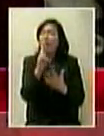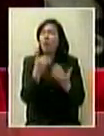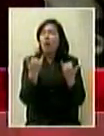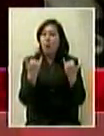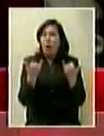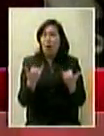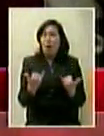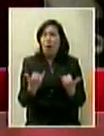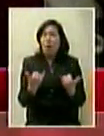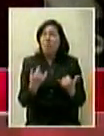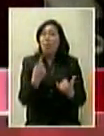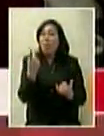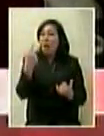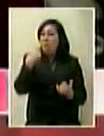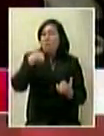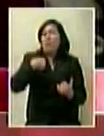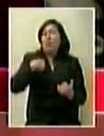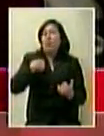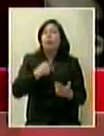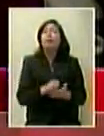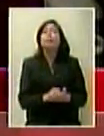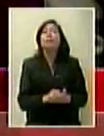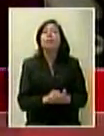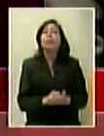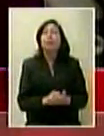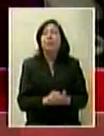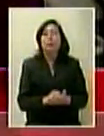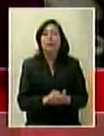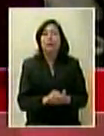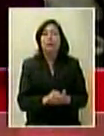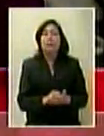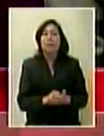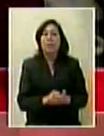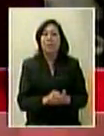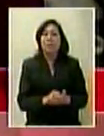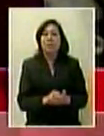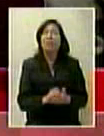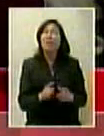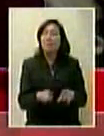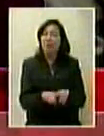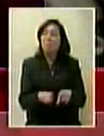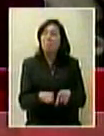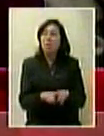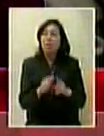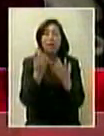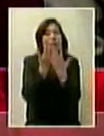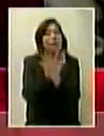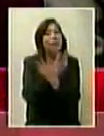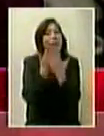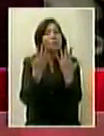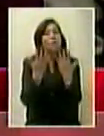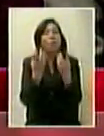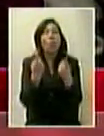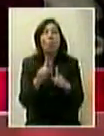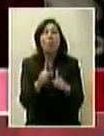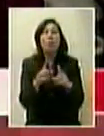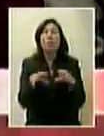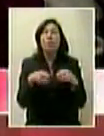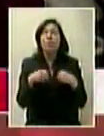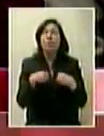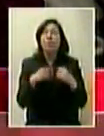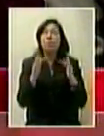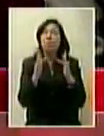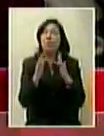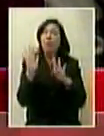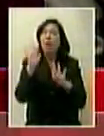día se me ha dicho en toda la página de la Dirección Regional de Agricultura, también debe haber transparencia cuando se aprueba un estudio de